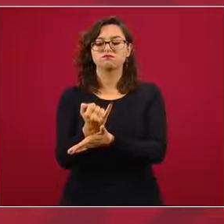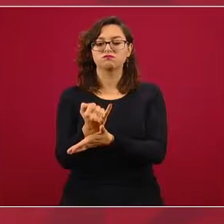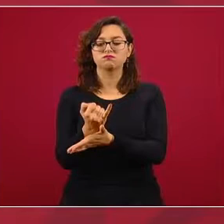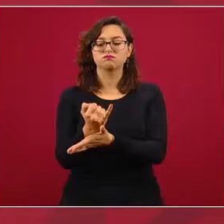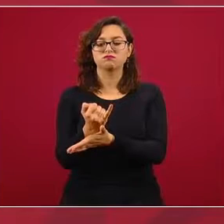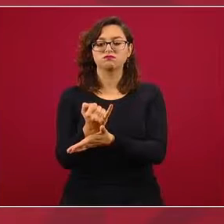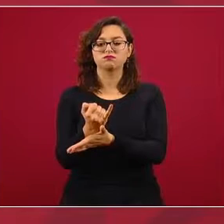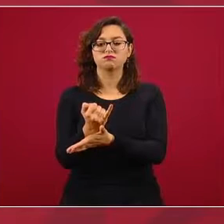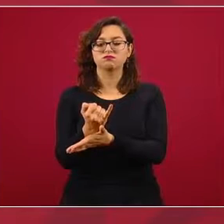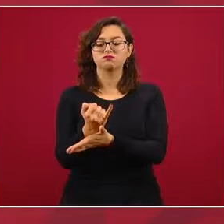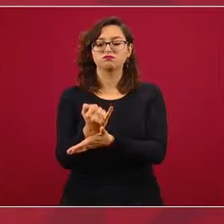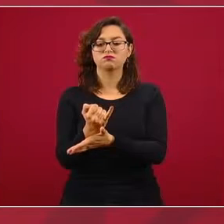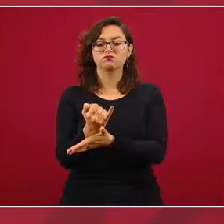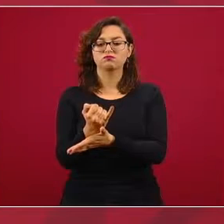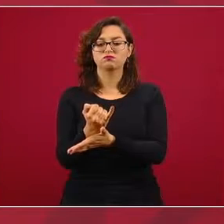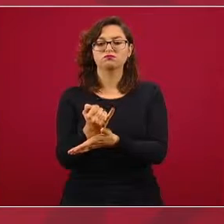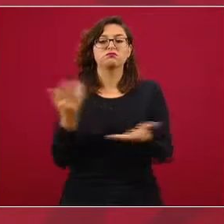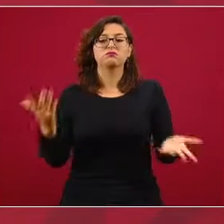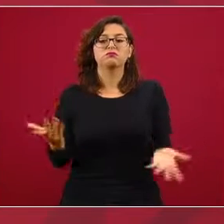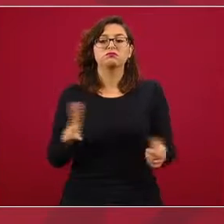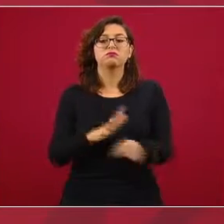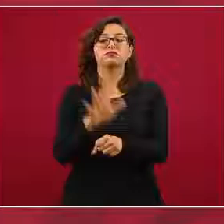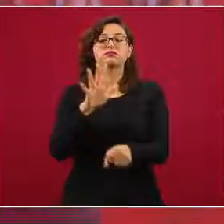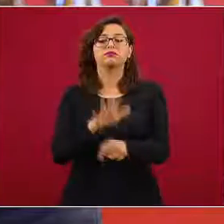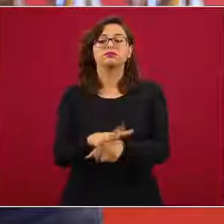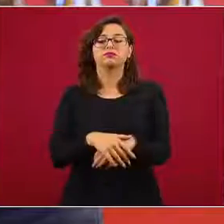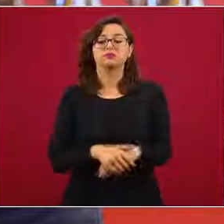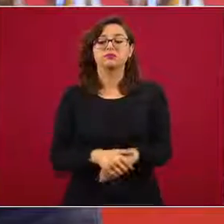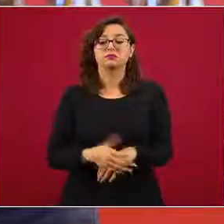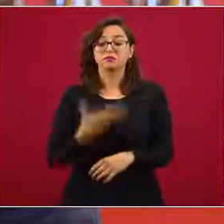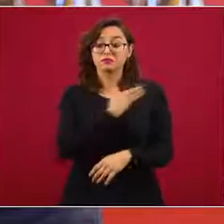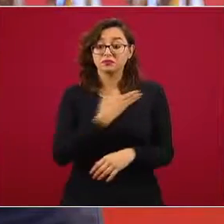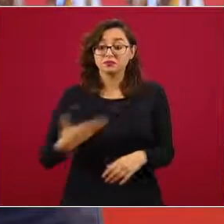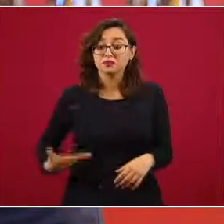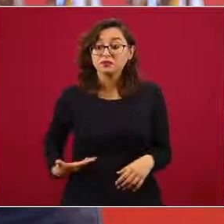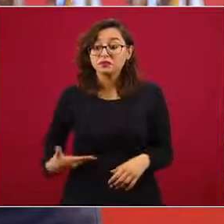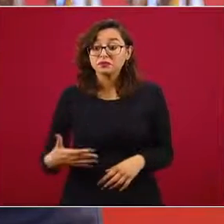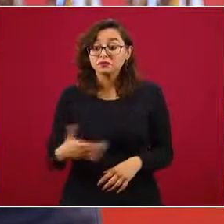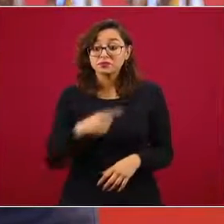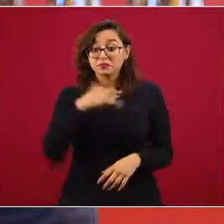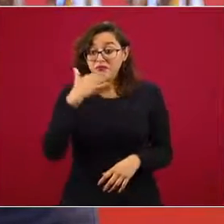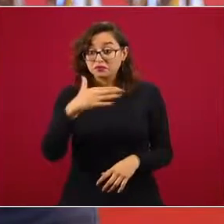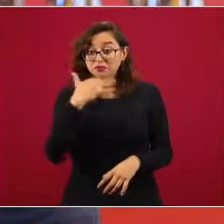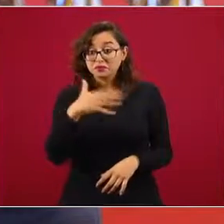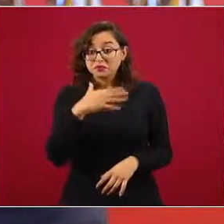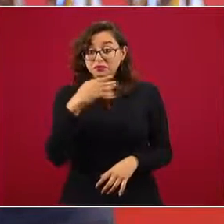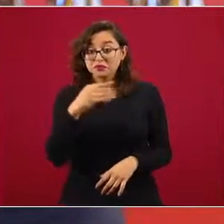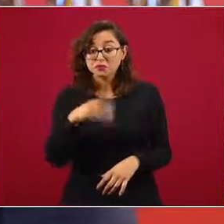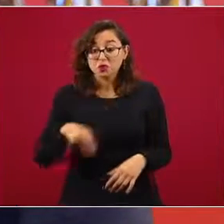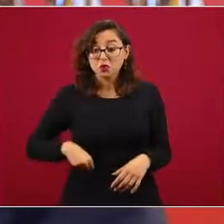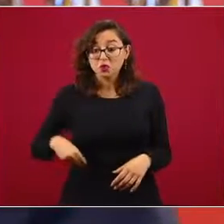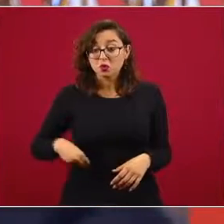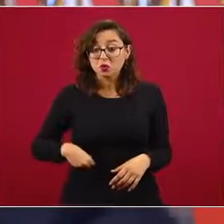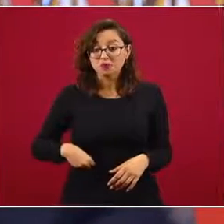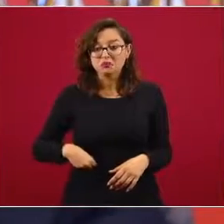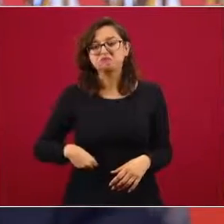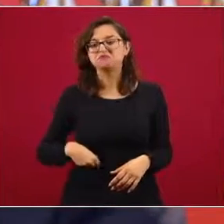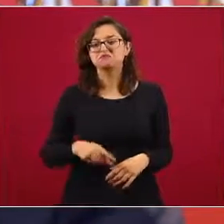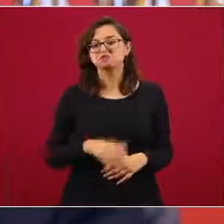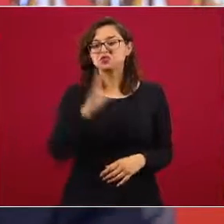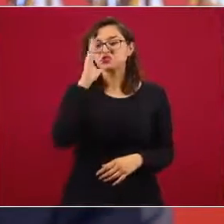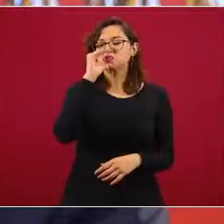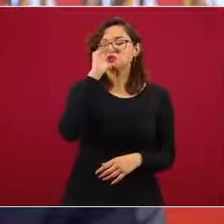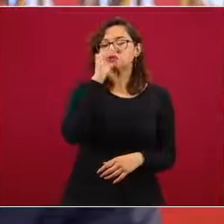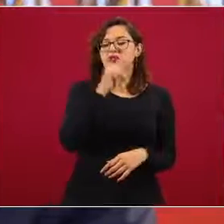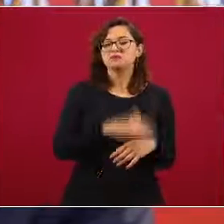los presidentes no podían ser juzgados por corrupción, porque la Constitución en ese entonces,